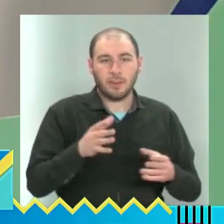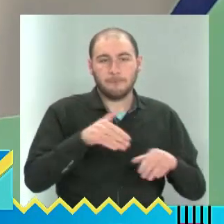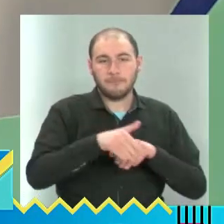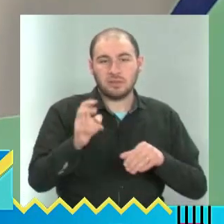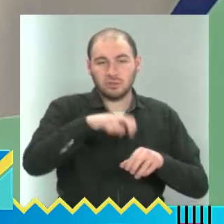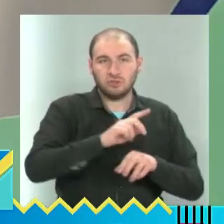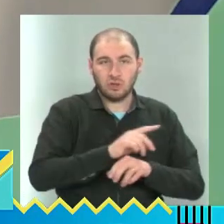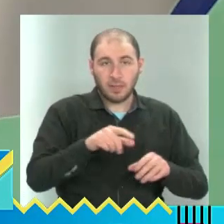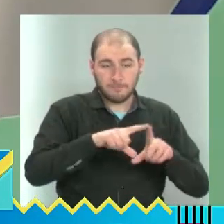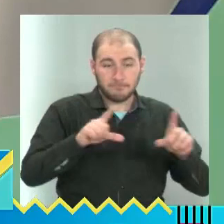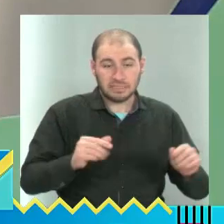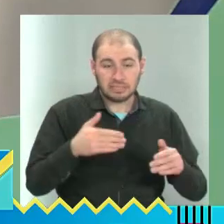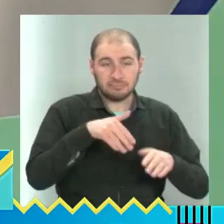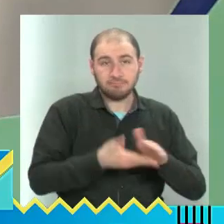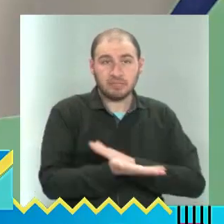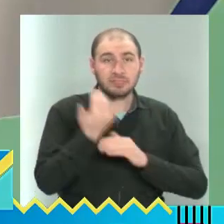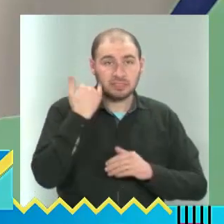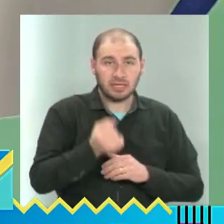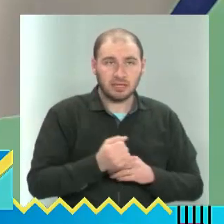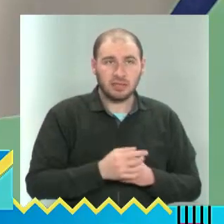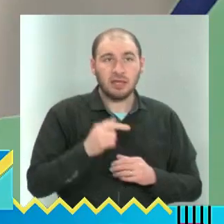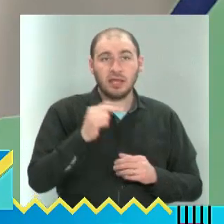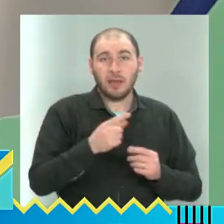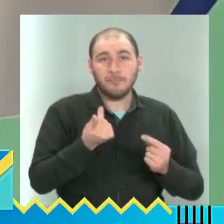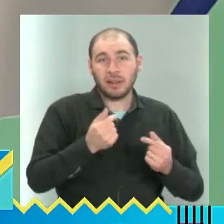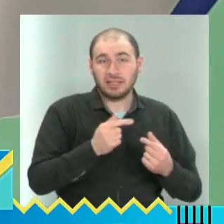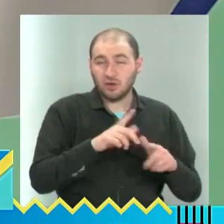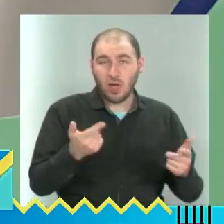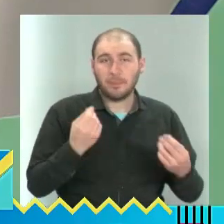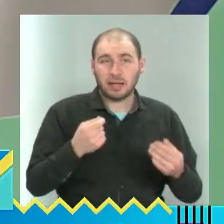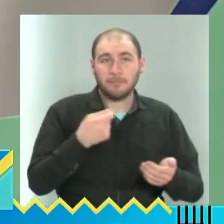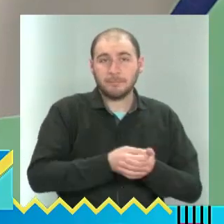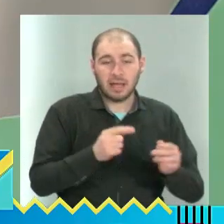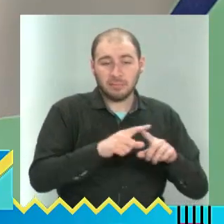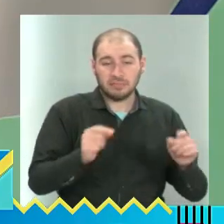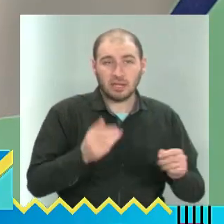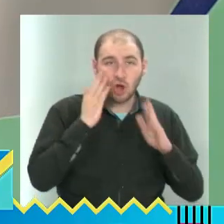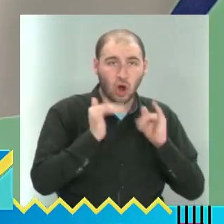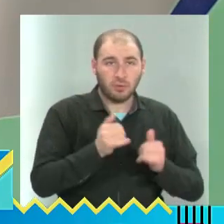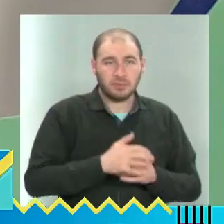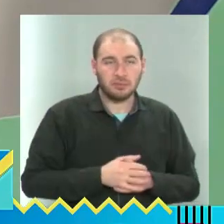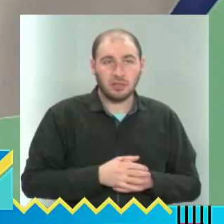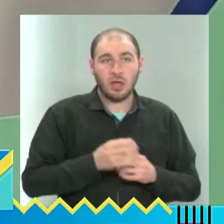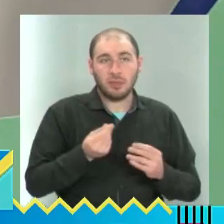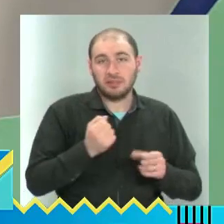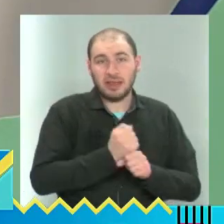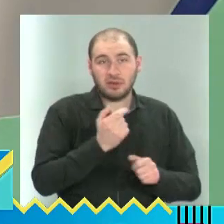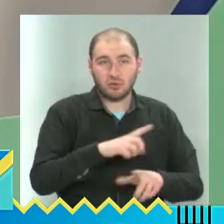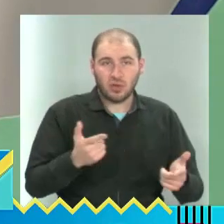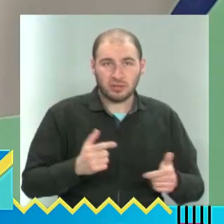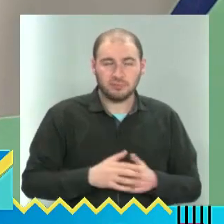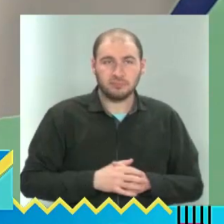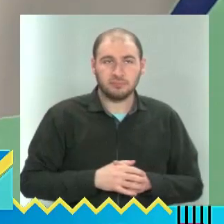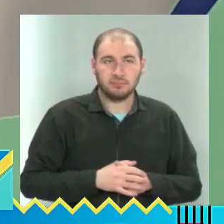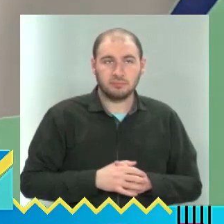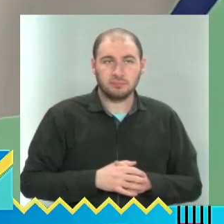ya tenía el pasaje, le habían sacado el pasaje, y como ella no tenía plata para pagar el pasaje, la jovencita, porque no tenía trabajo, claro,